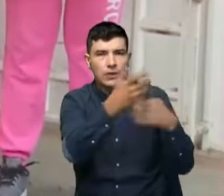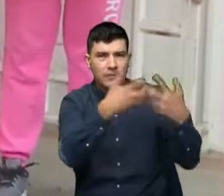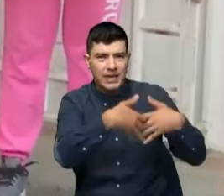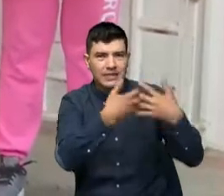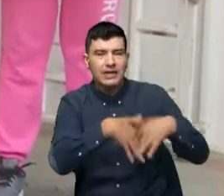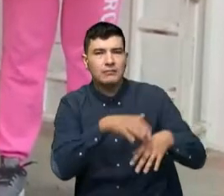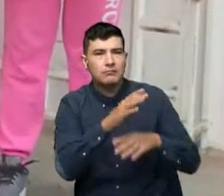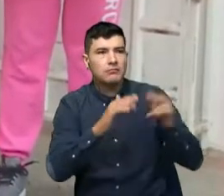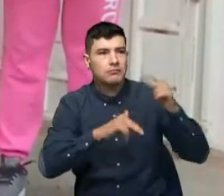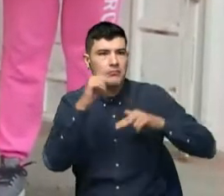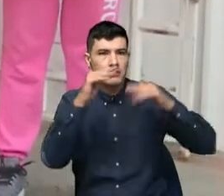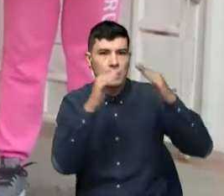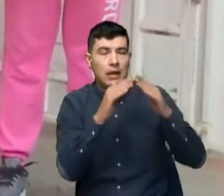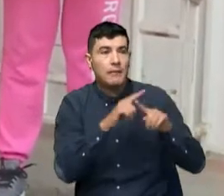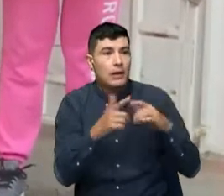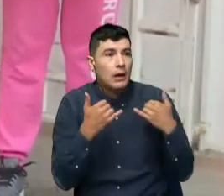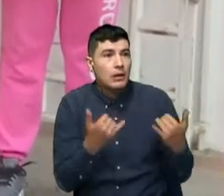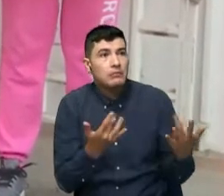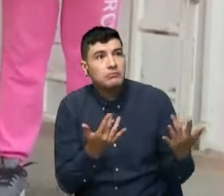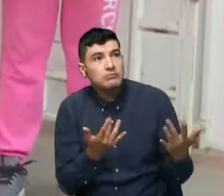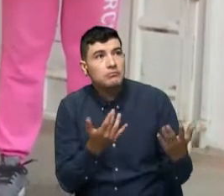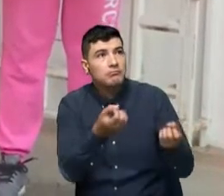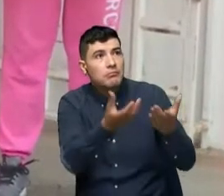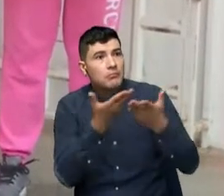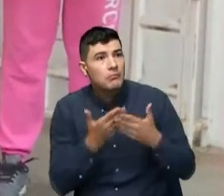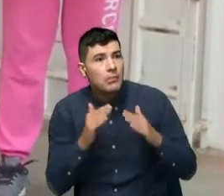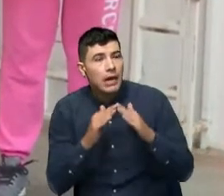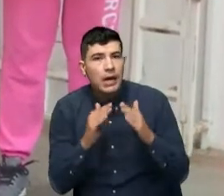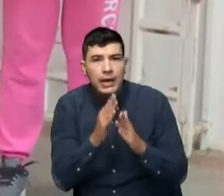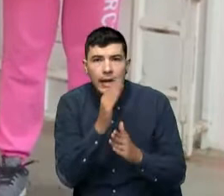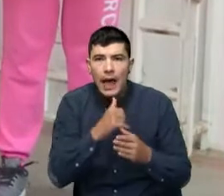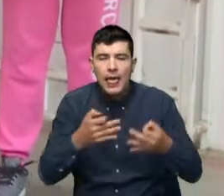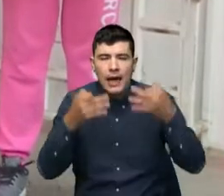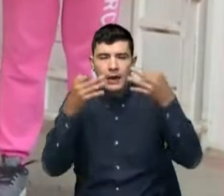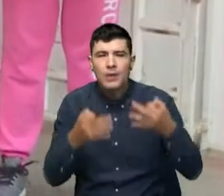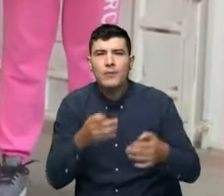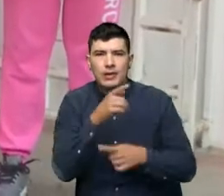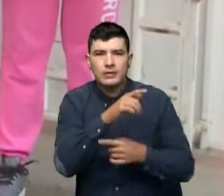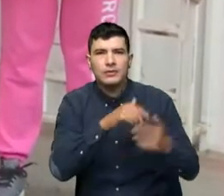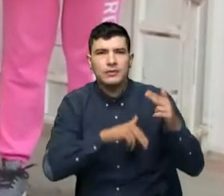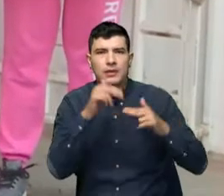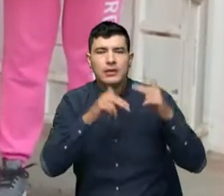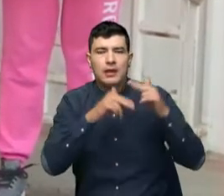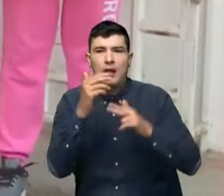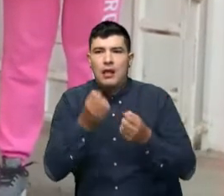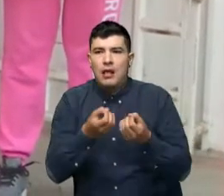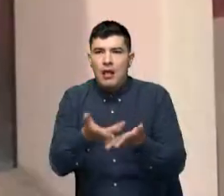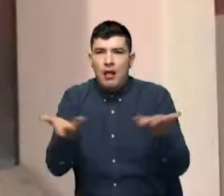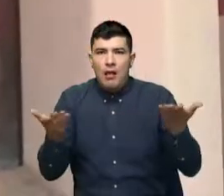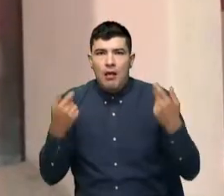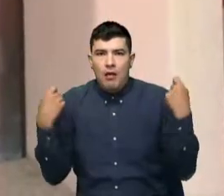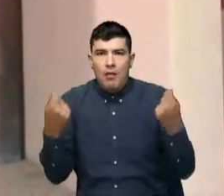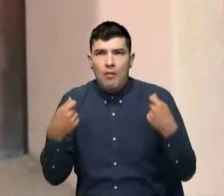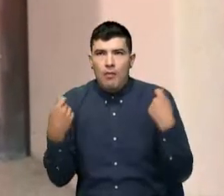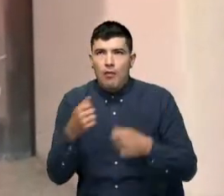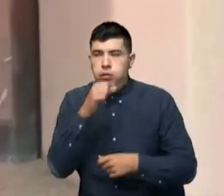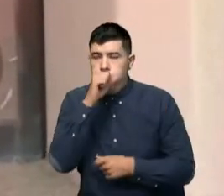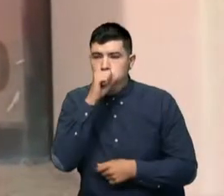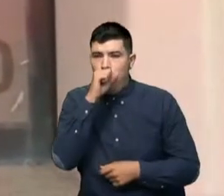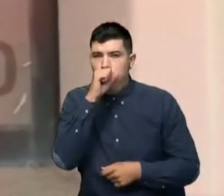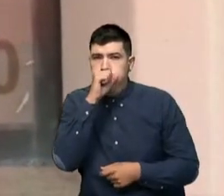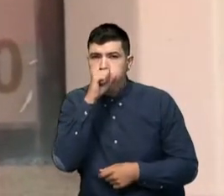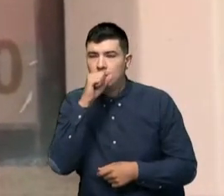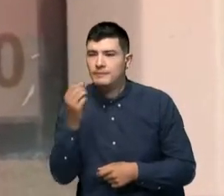entreguen sus viviendas que hasta el momento no ha cumplido la constructora que los ofrecen son tres